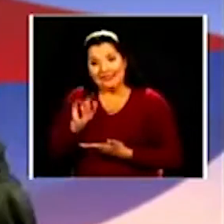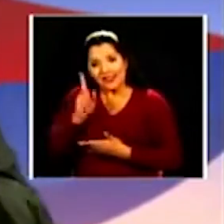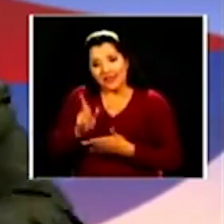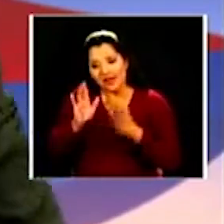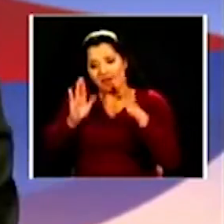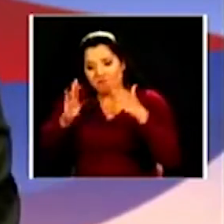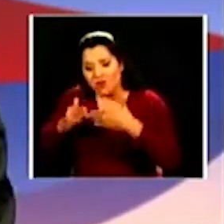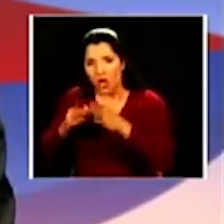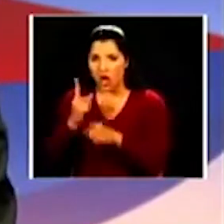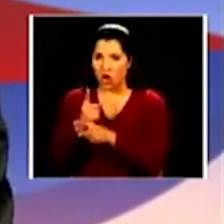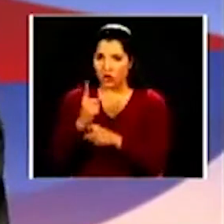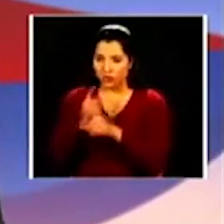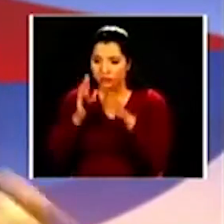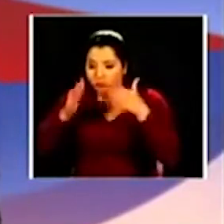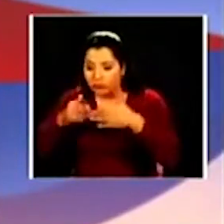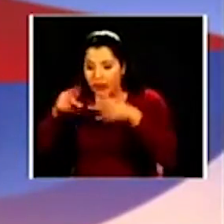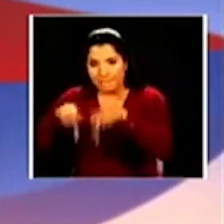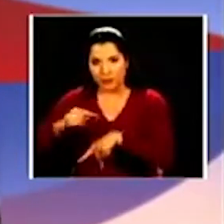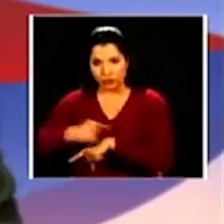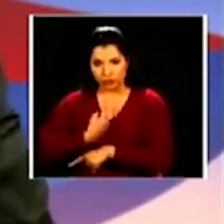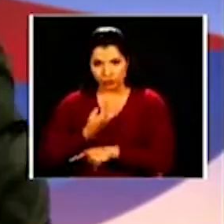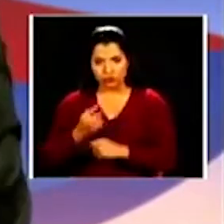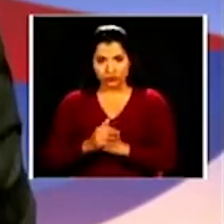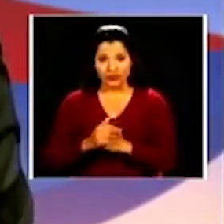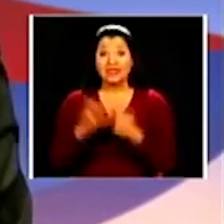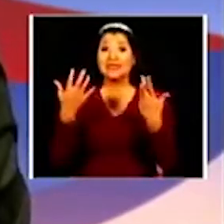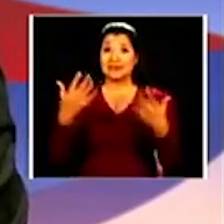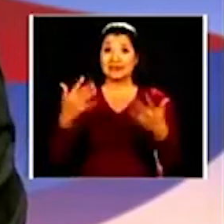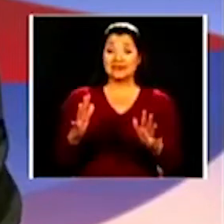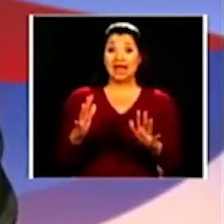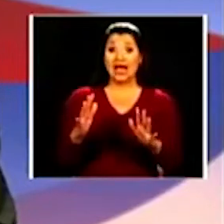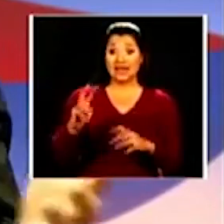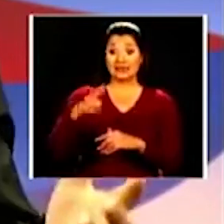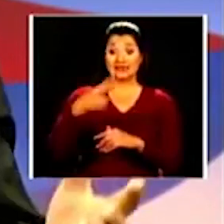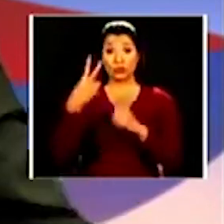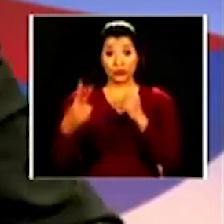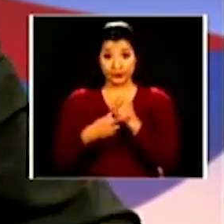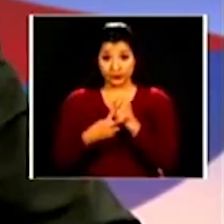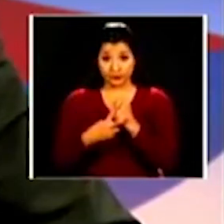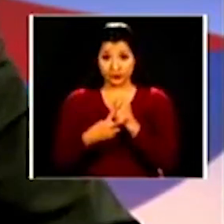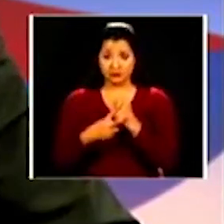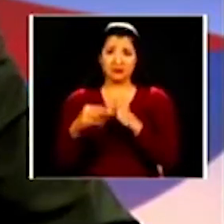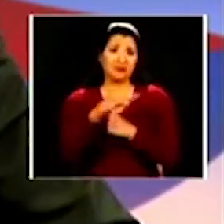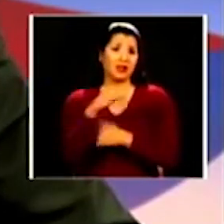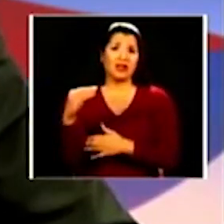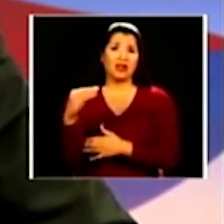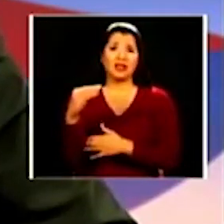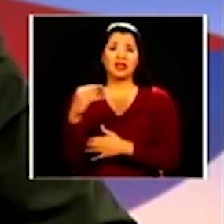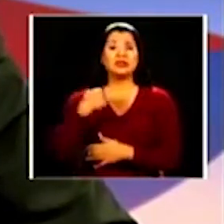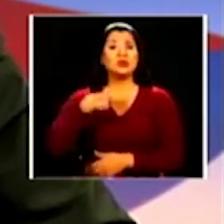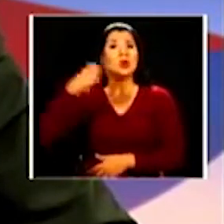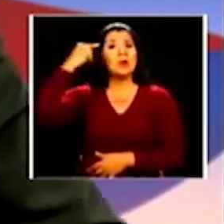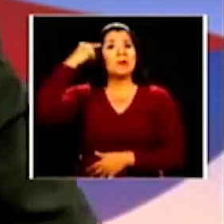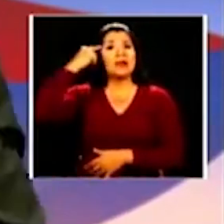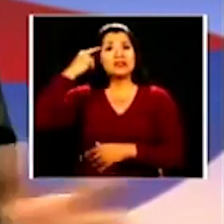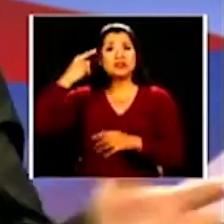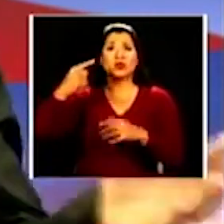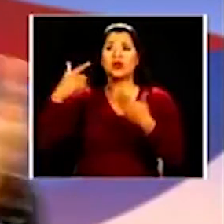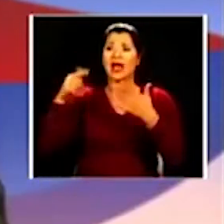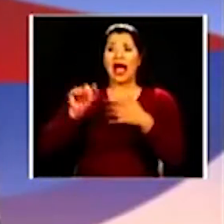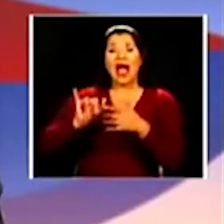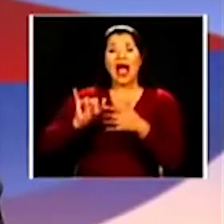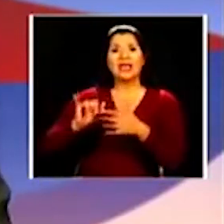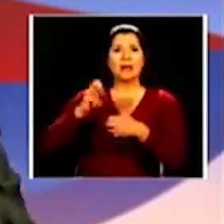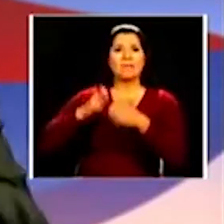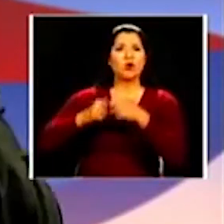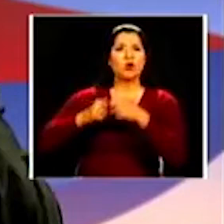mantener como ministro de Justicia a Marco Fioli, ya se desdijo en esta segunda ronda, y pues básicamente me parece que desde ahí ha venido el problema, porque no ha habido